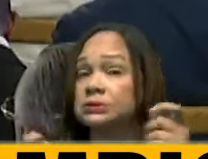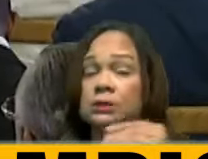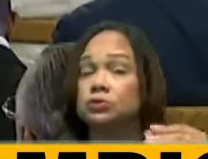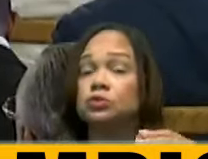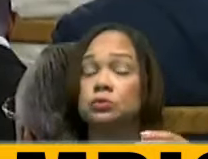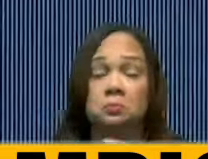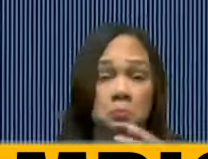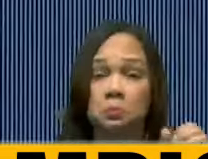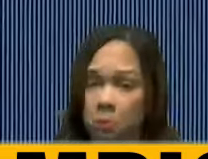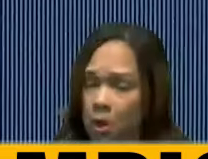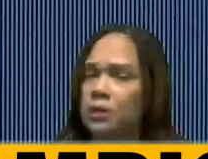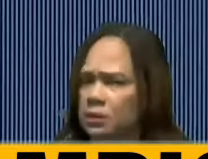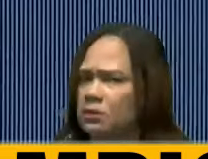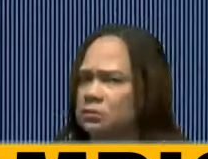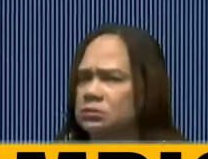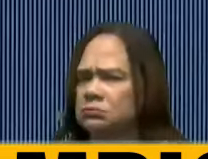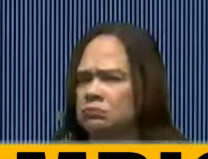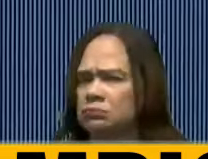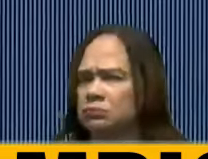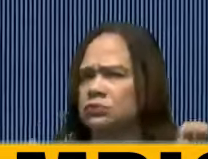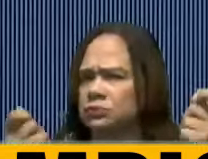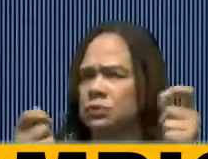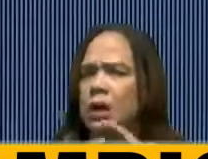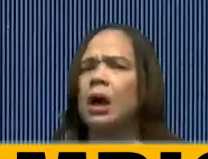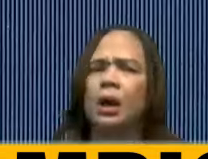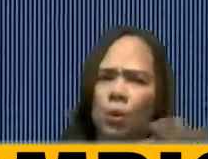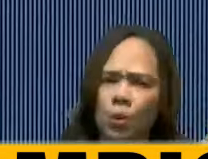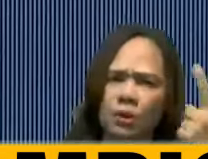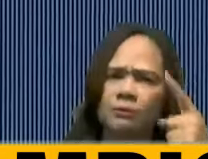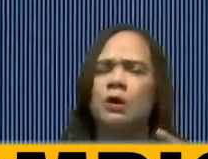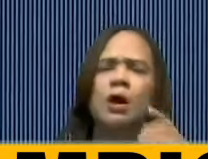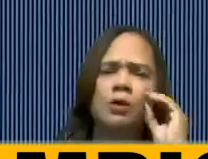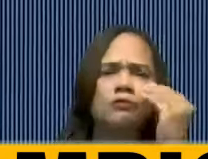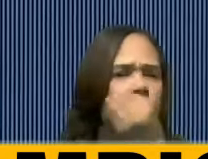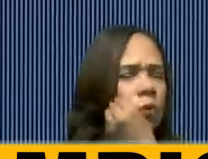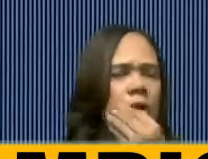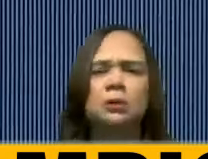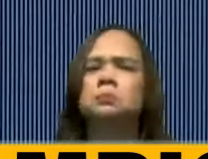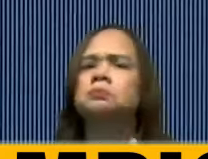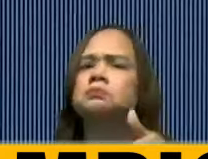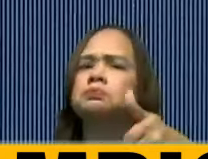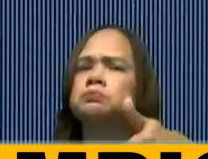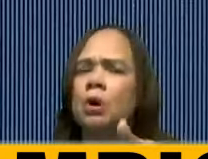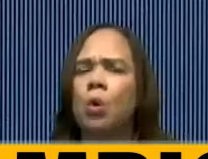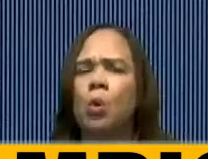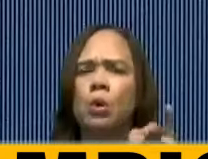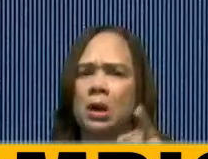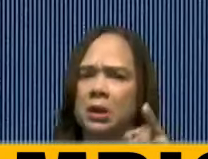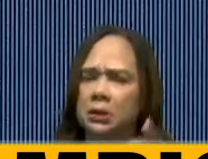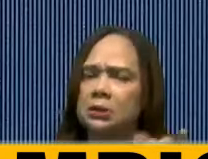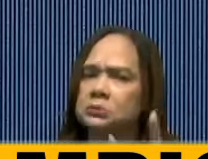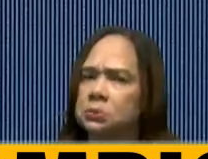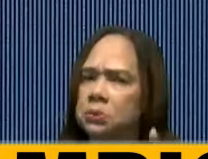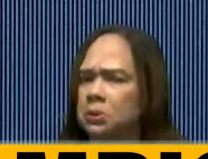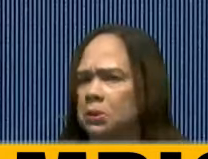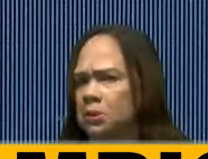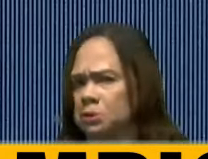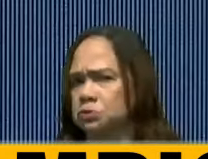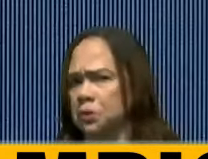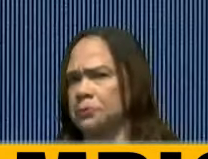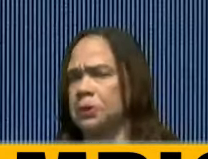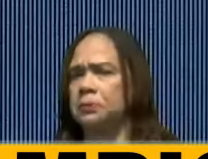aniversario Claro que lo puede hacer muchas de ellas van y hacen una ofrenda floral o tienen una misa eso no no hay por